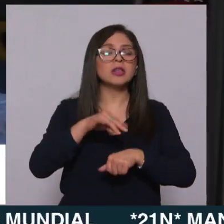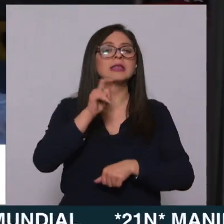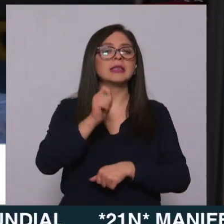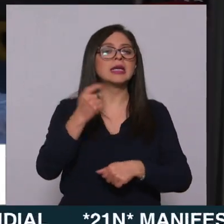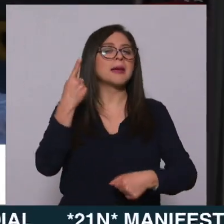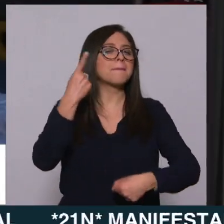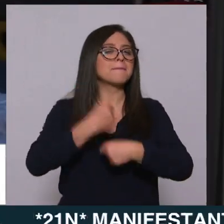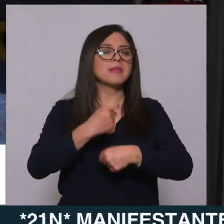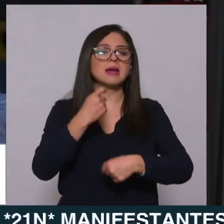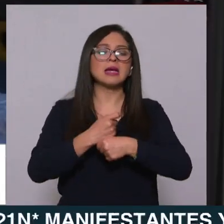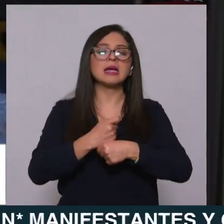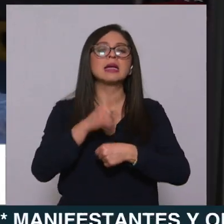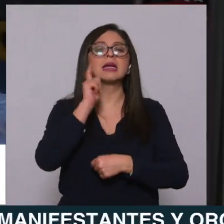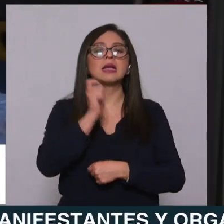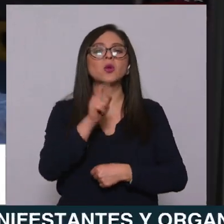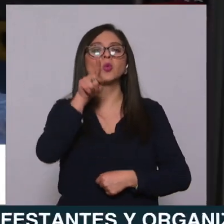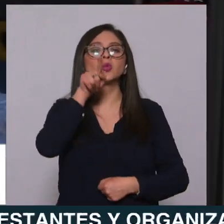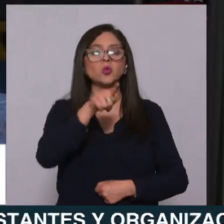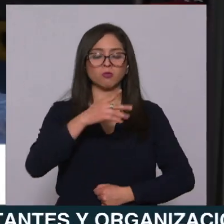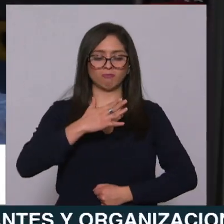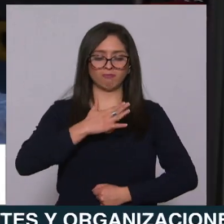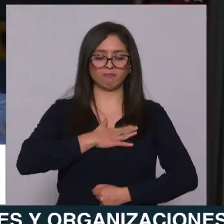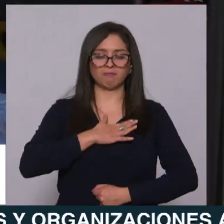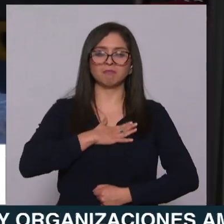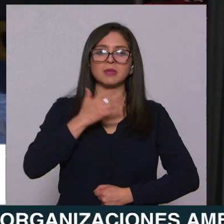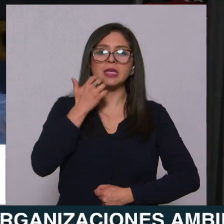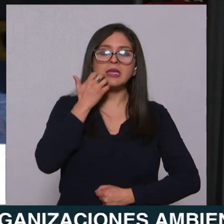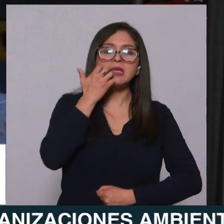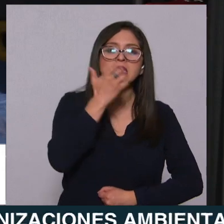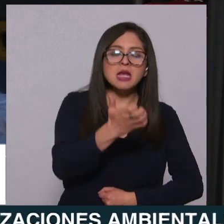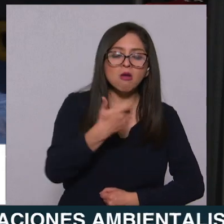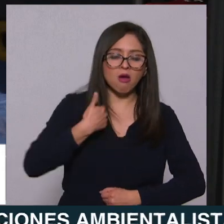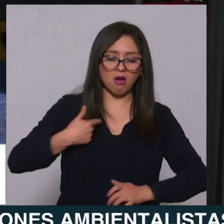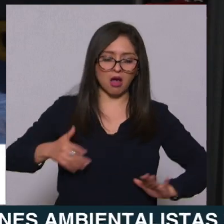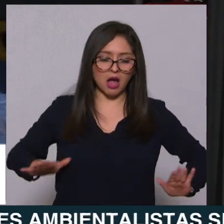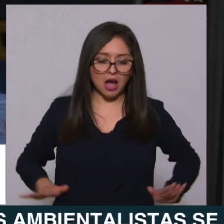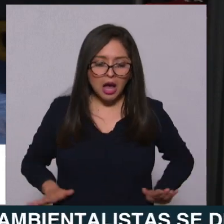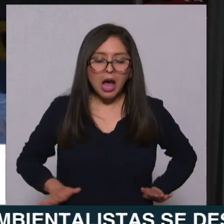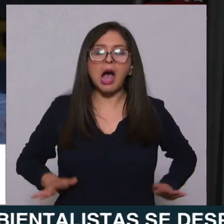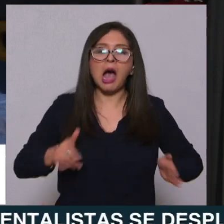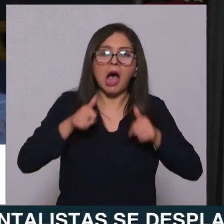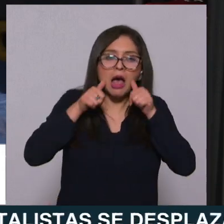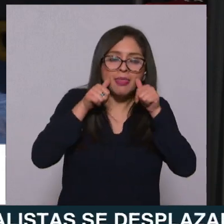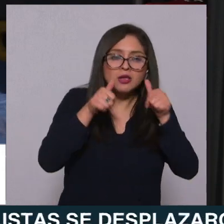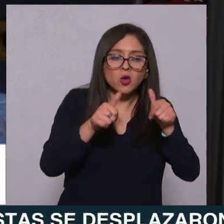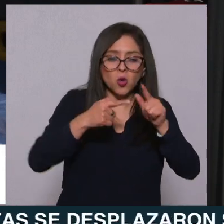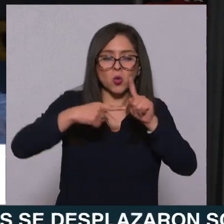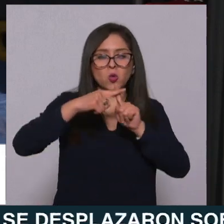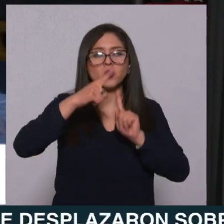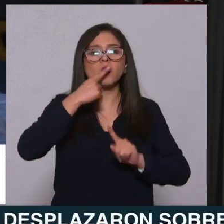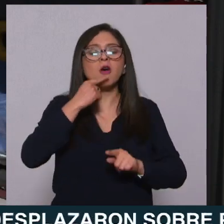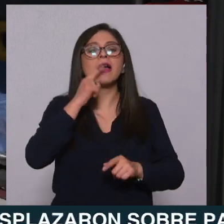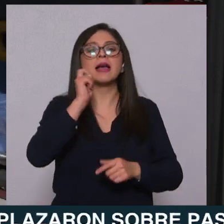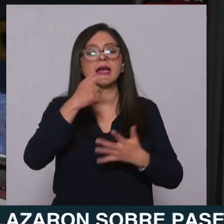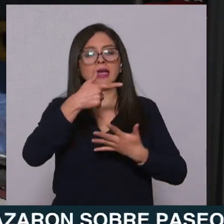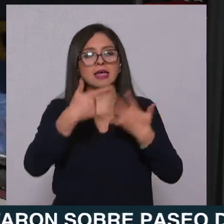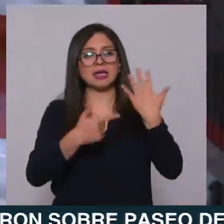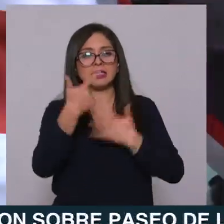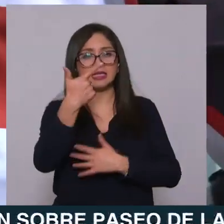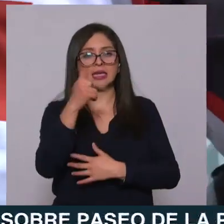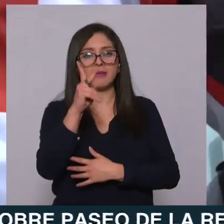requiere, primero que nada, que tengas la vocación, la actitud de servir. Cruz Roja Mexicana tiene 7 principios y el primero es